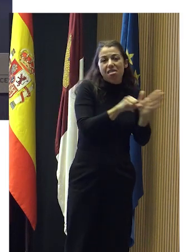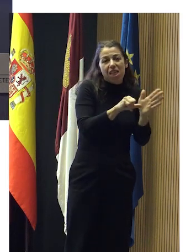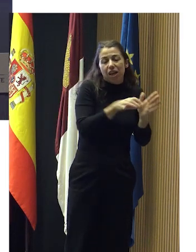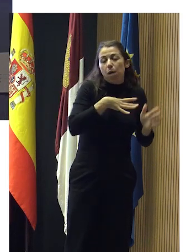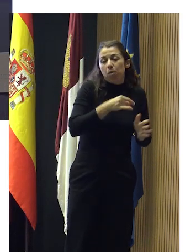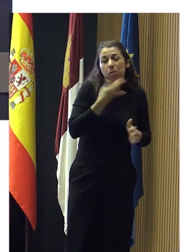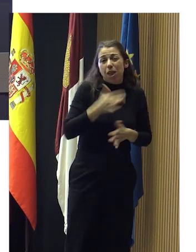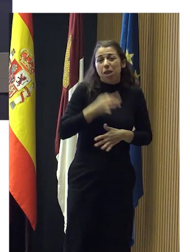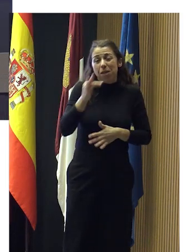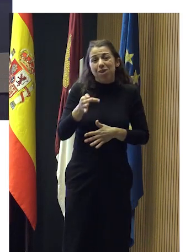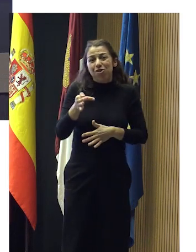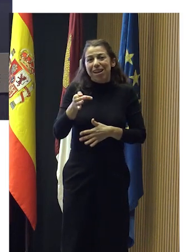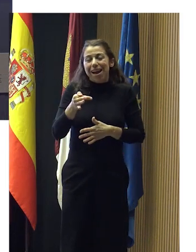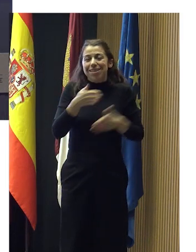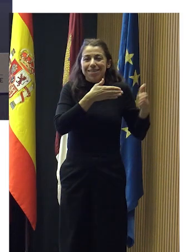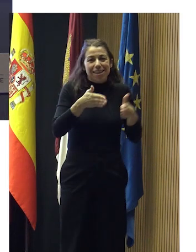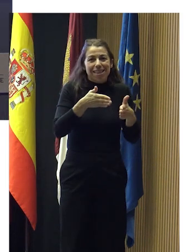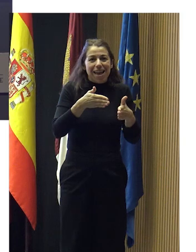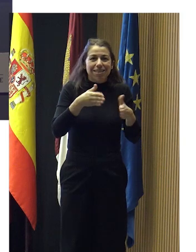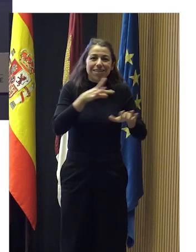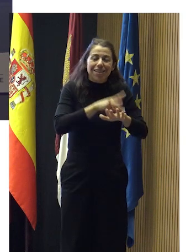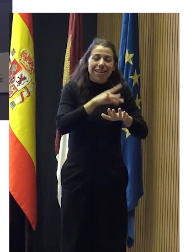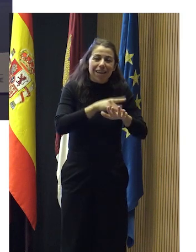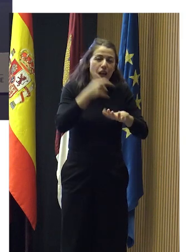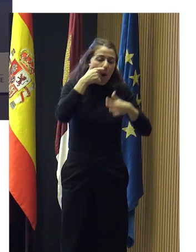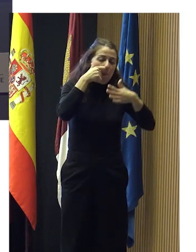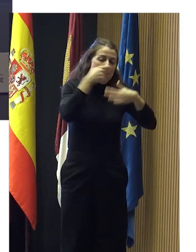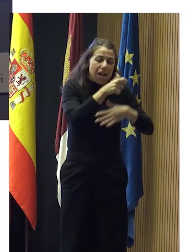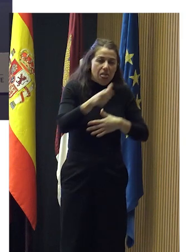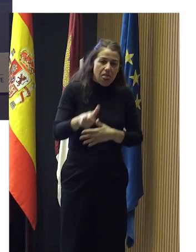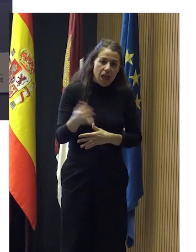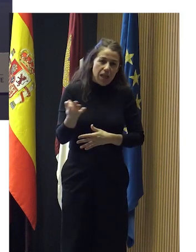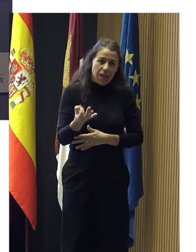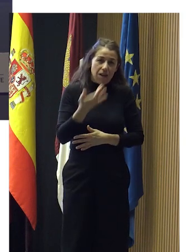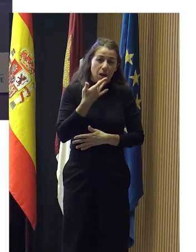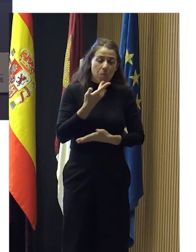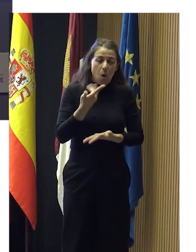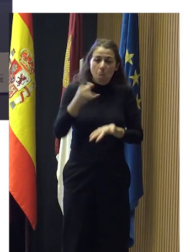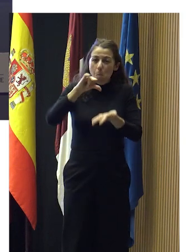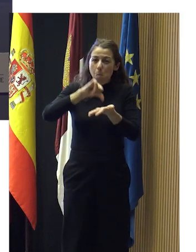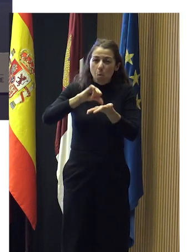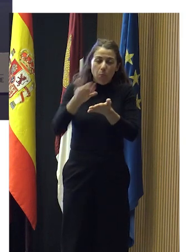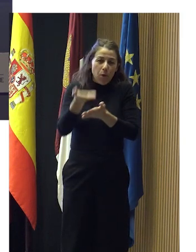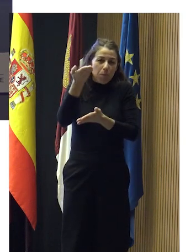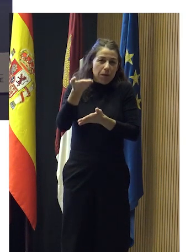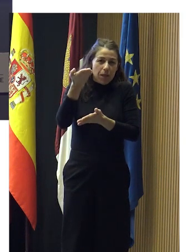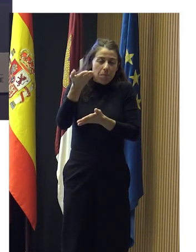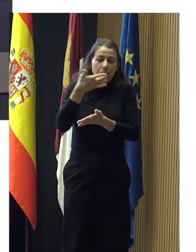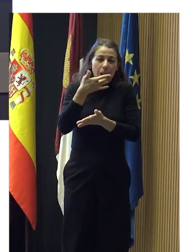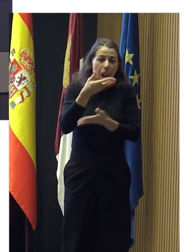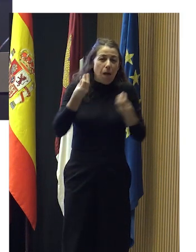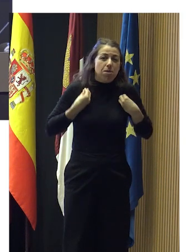una asistencia sanitaria que realmente esté humanizada, que realmente tenga como eje principal mejorar la vida de los